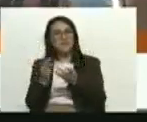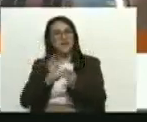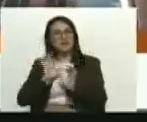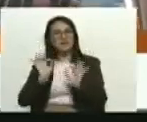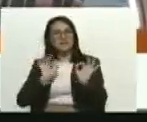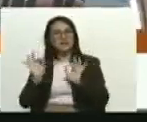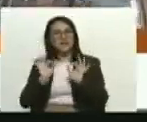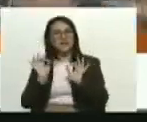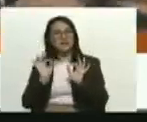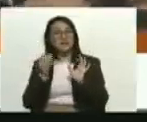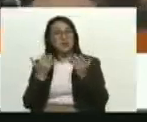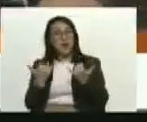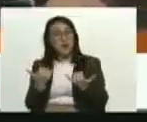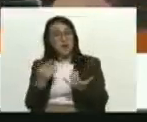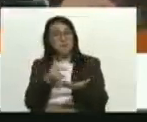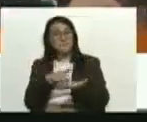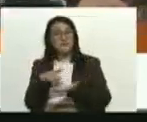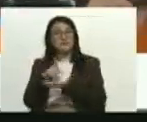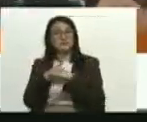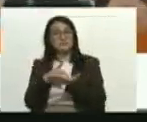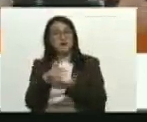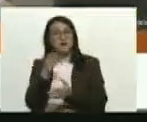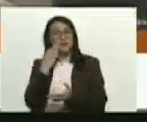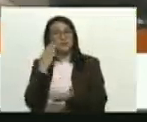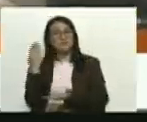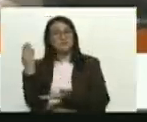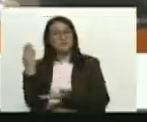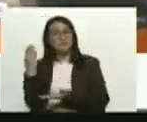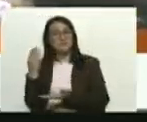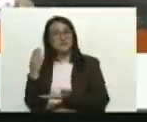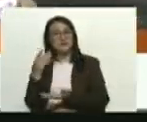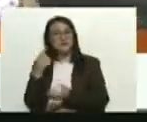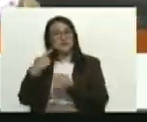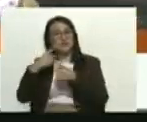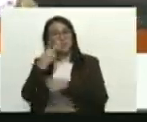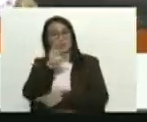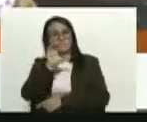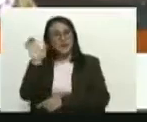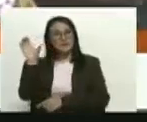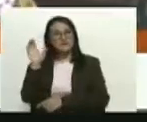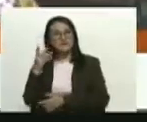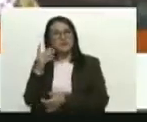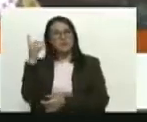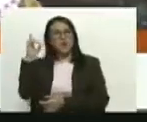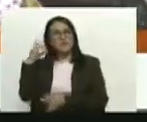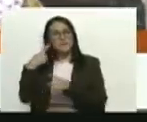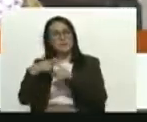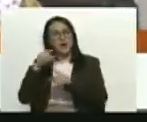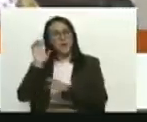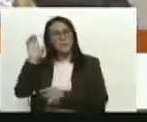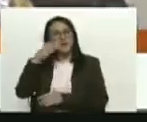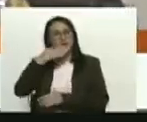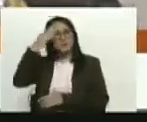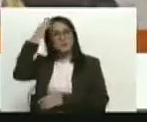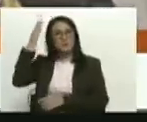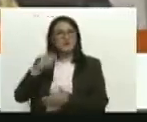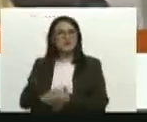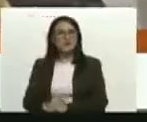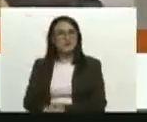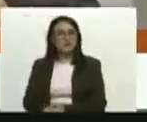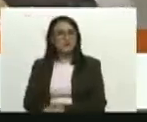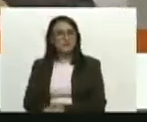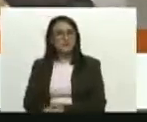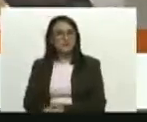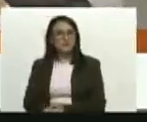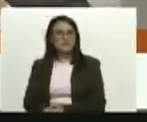En esta ocasión participaron Burkina Faso y Bolivia. Este debate nos permite también de partager avec